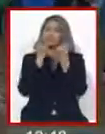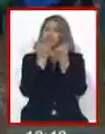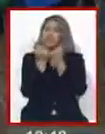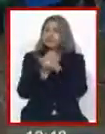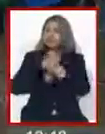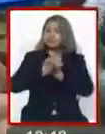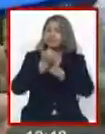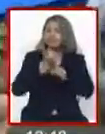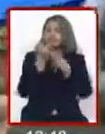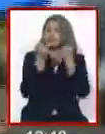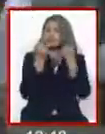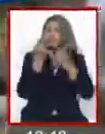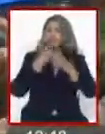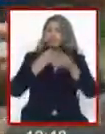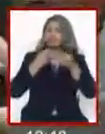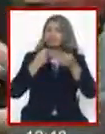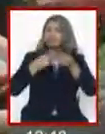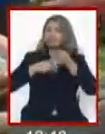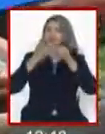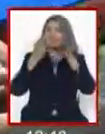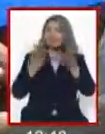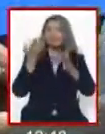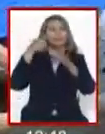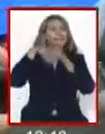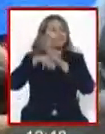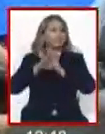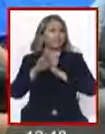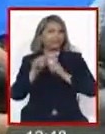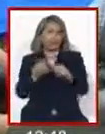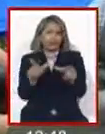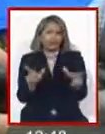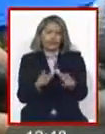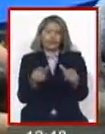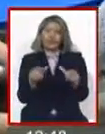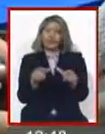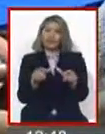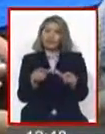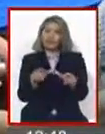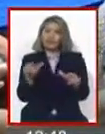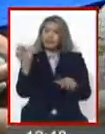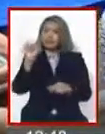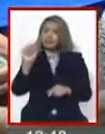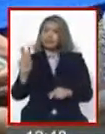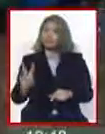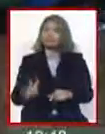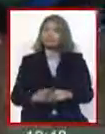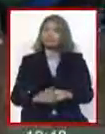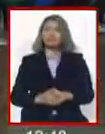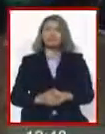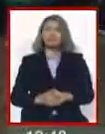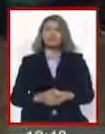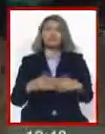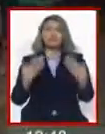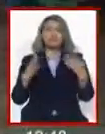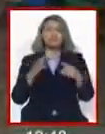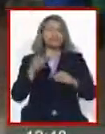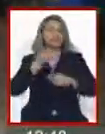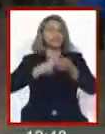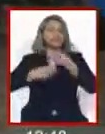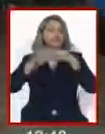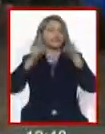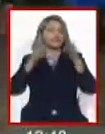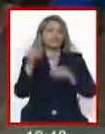delictuosa porque son varios comerciantes ya que han ingresado a ocupar estos estos lugares estos espacios dobles entre tanto los